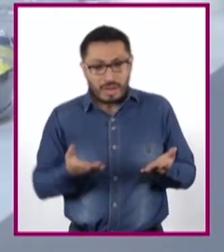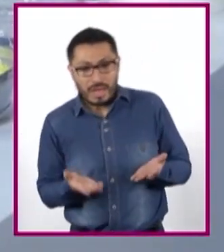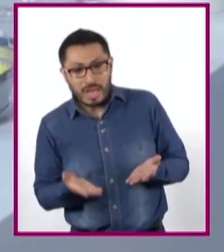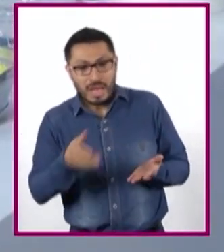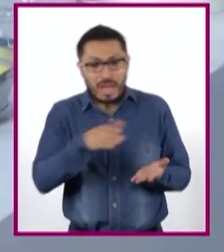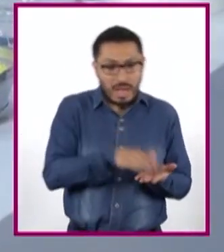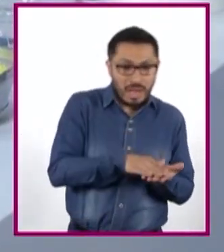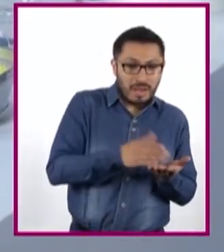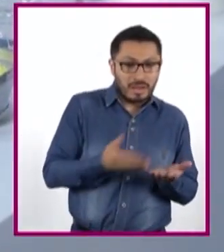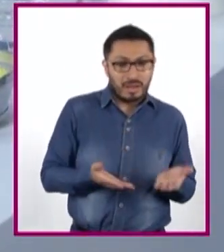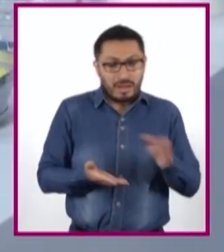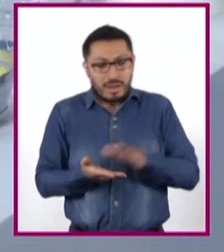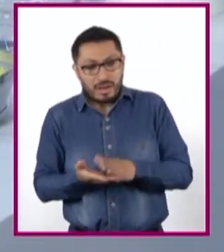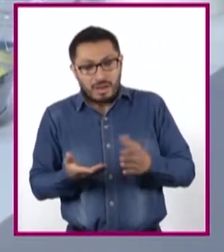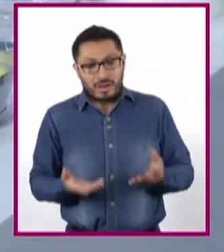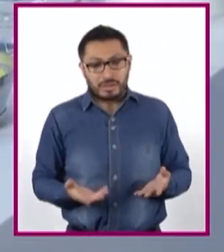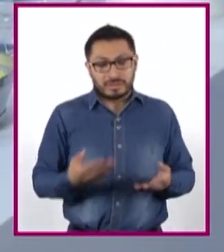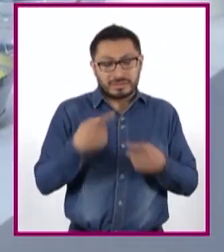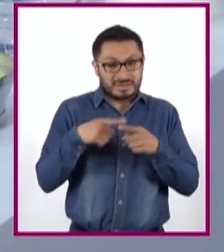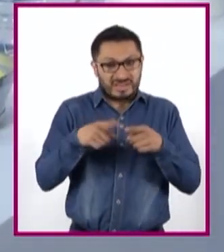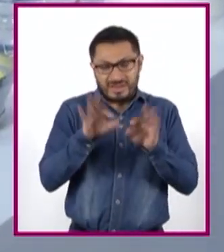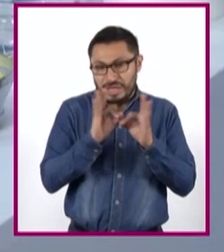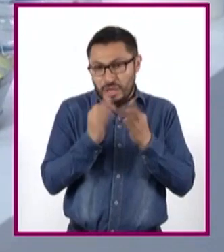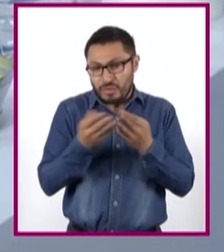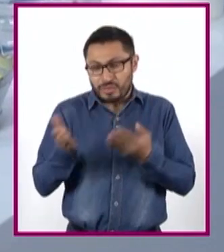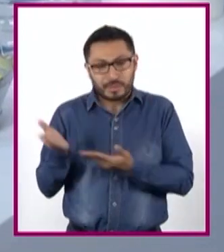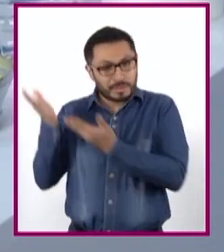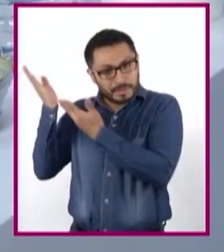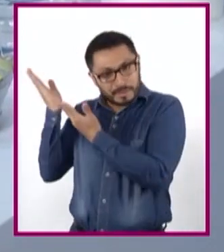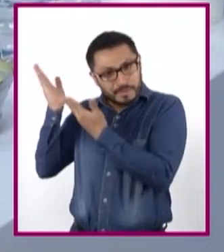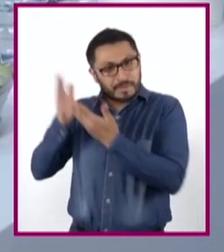en diferentes sentidos o ángulos.